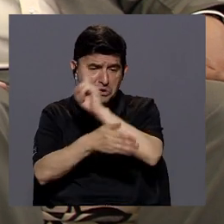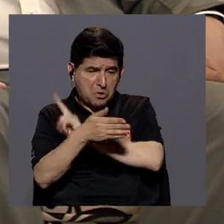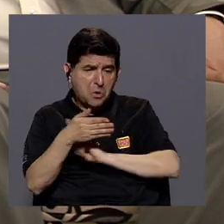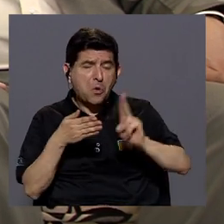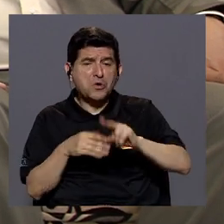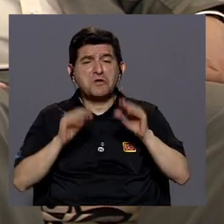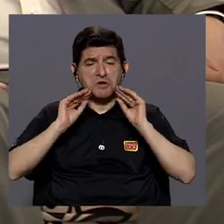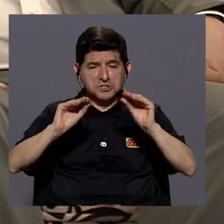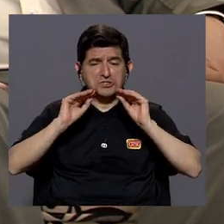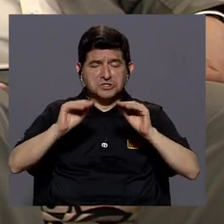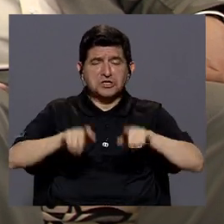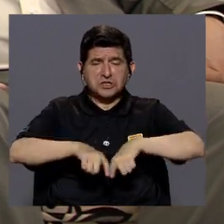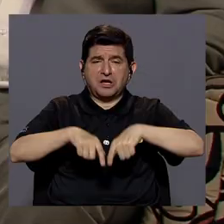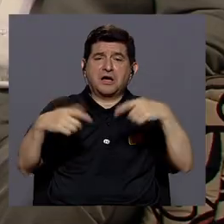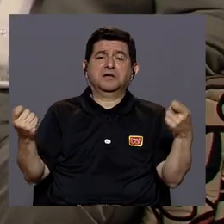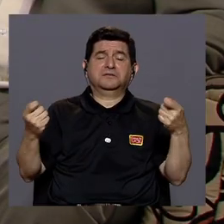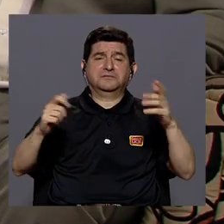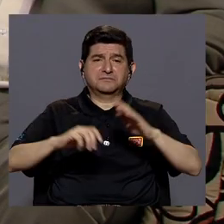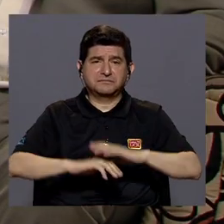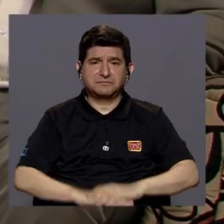las universidades de periodismo es